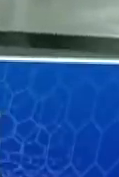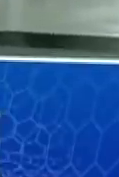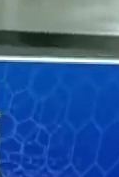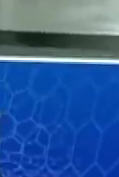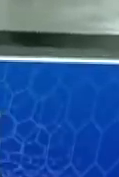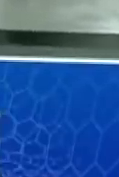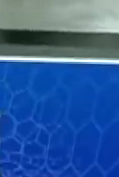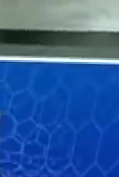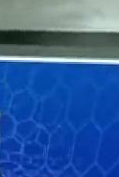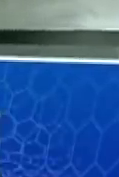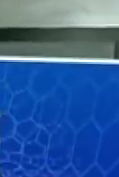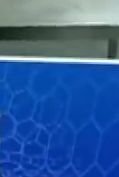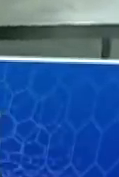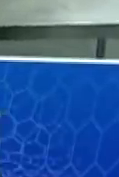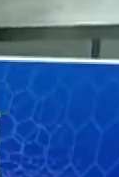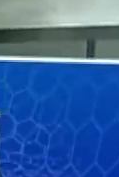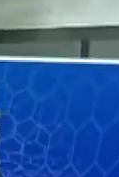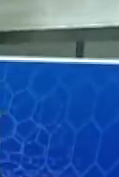todo